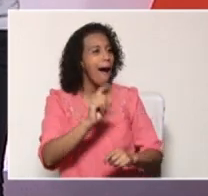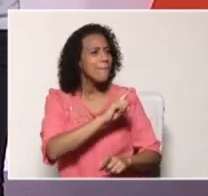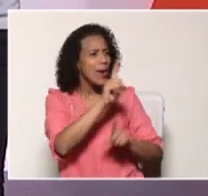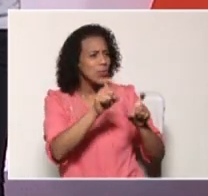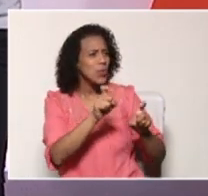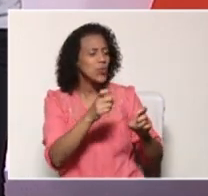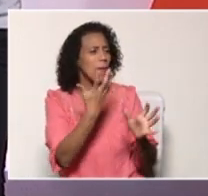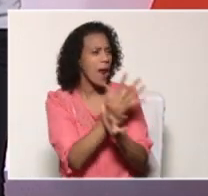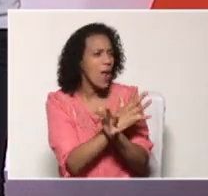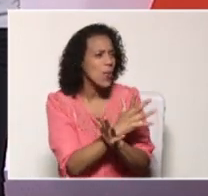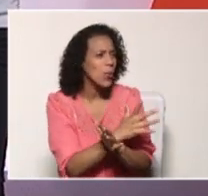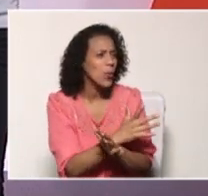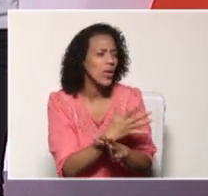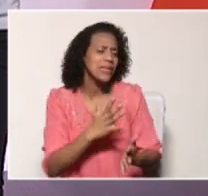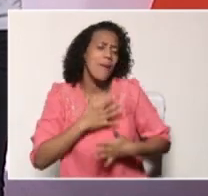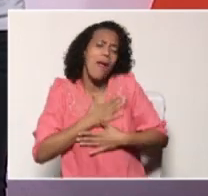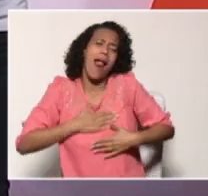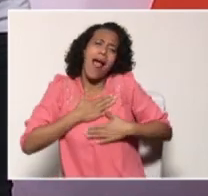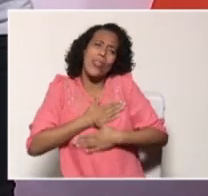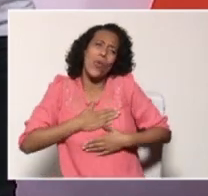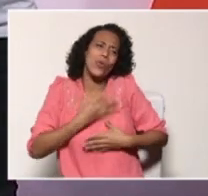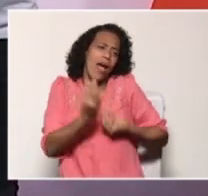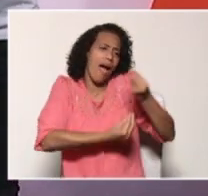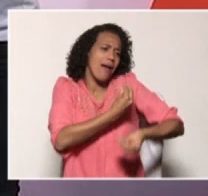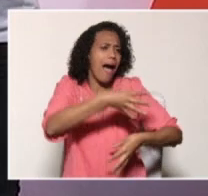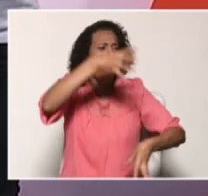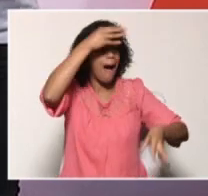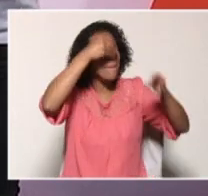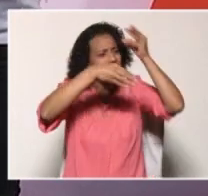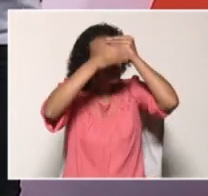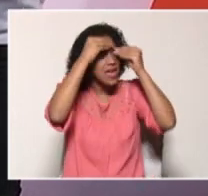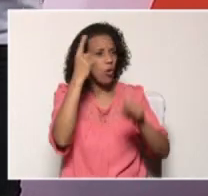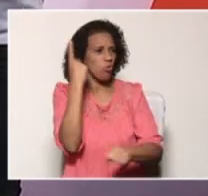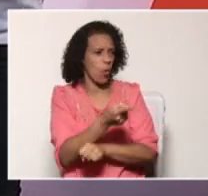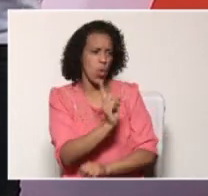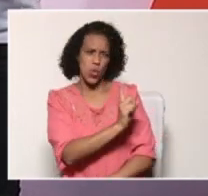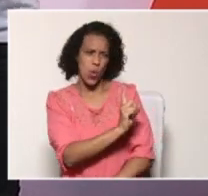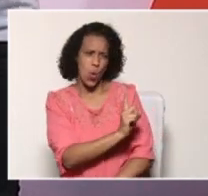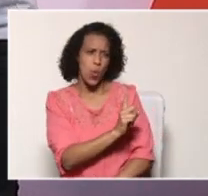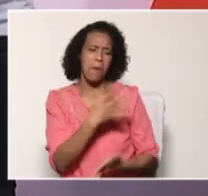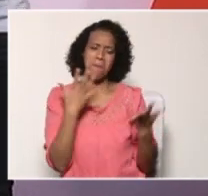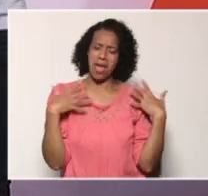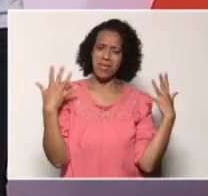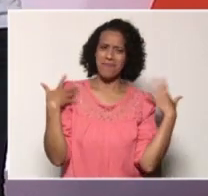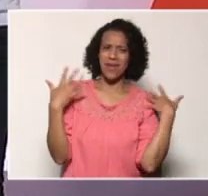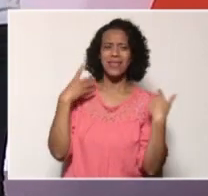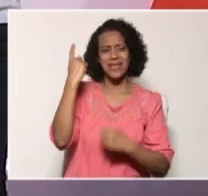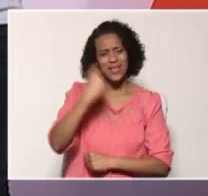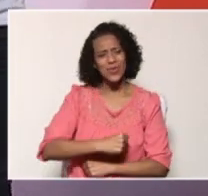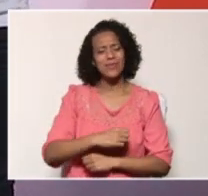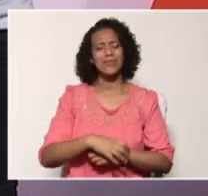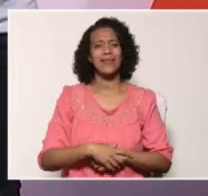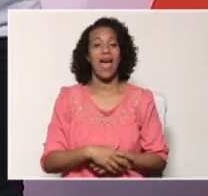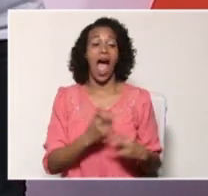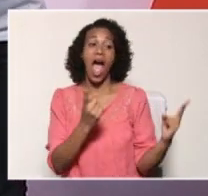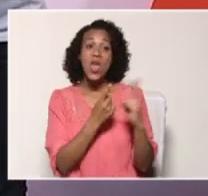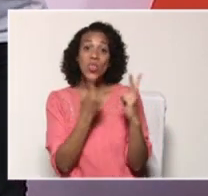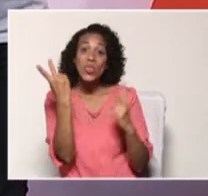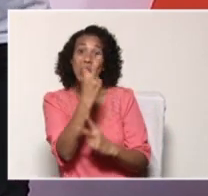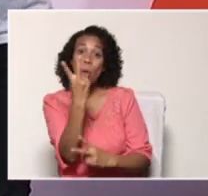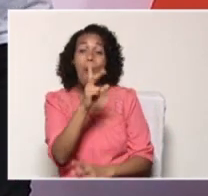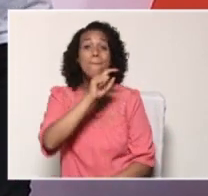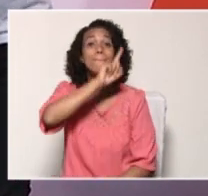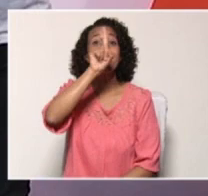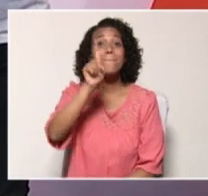forma lúdica. Tiene que ser agradable lo que estemos aprendiendo. Así Entonces es. Vamos a hacerlo divertido también. Sí, hay dos